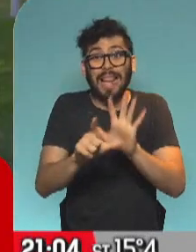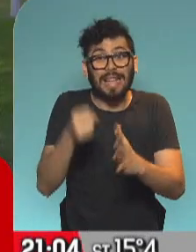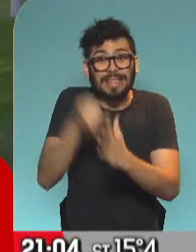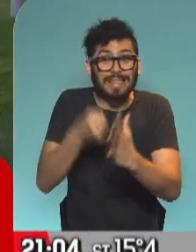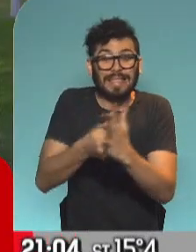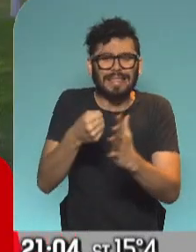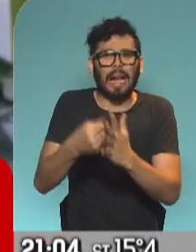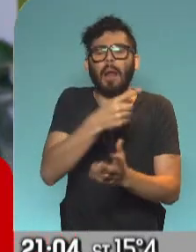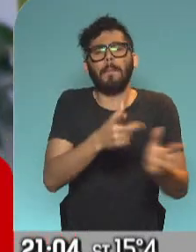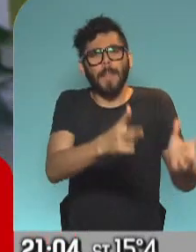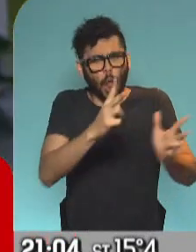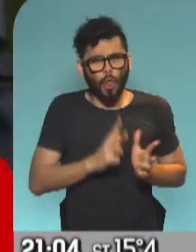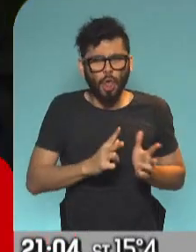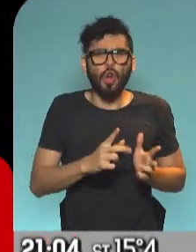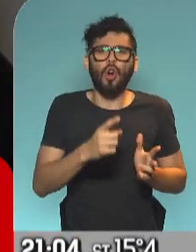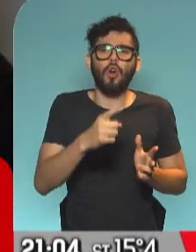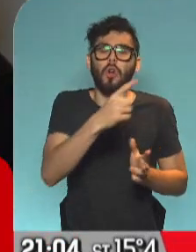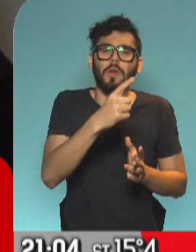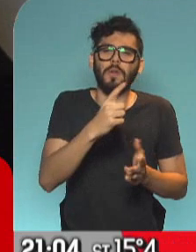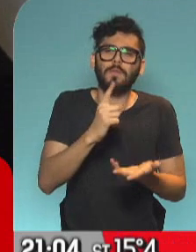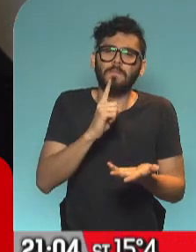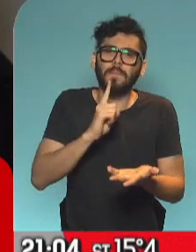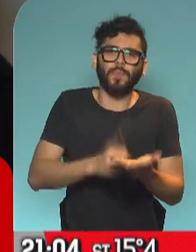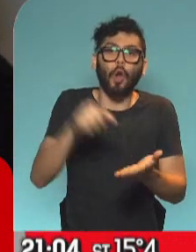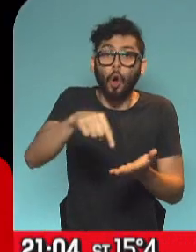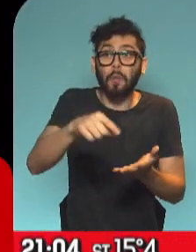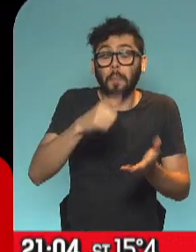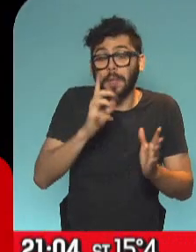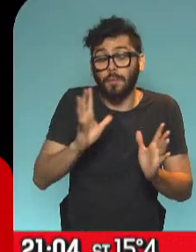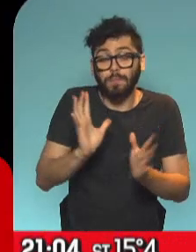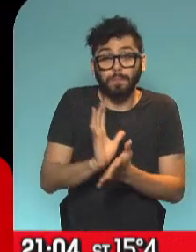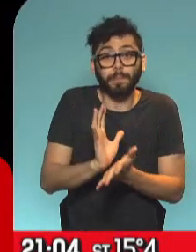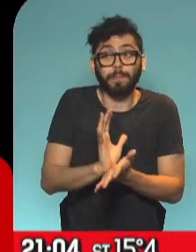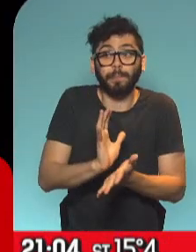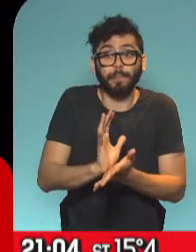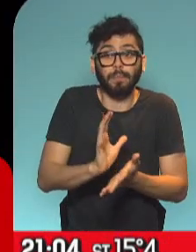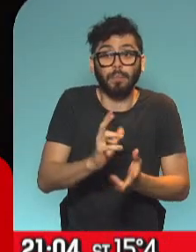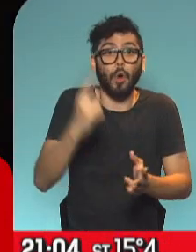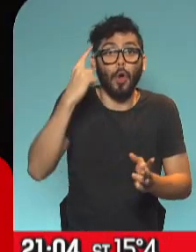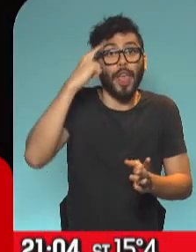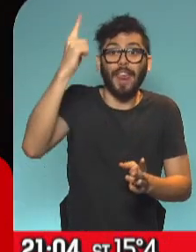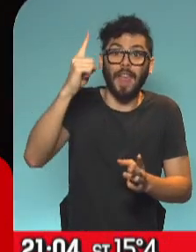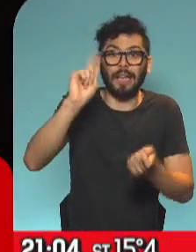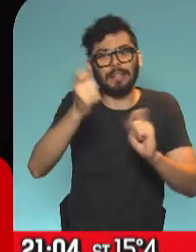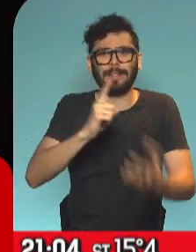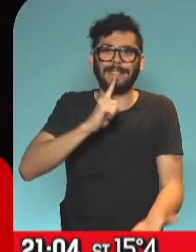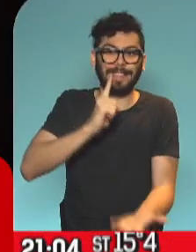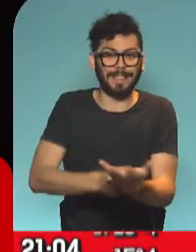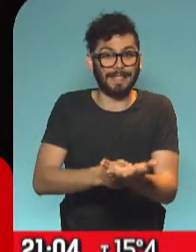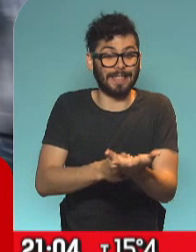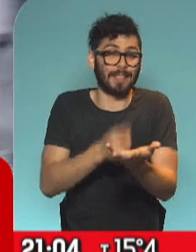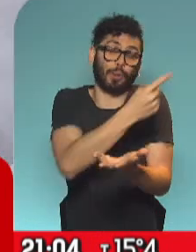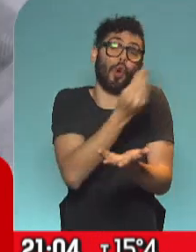del cardenal y que creo que hoy la está haciendo práctica, la está haciendo realidad dentro de el ámbito